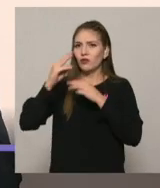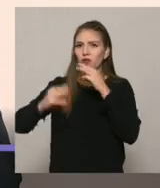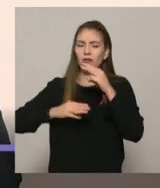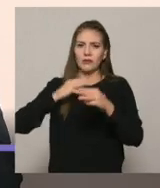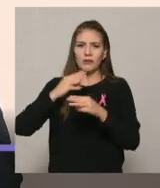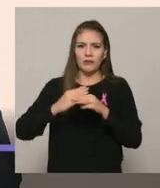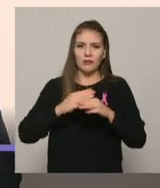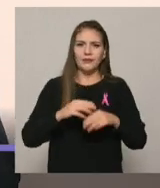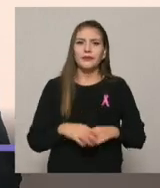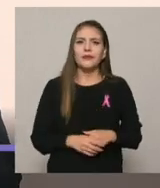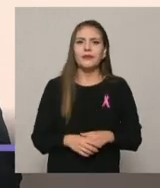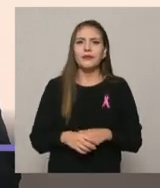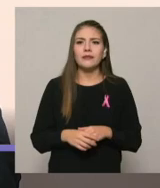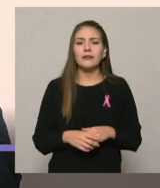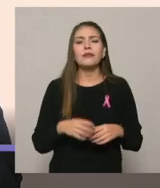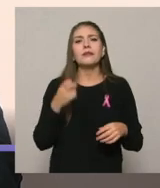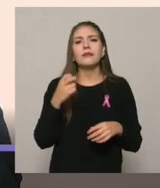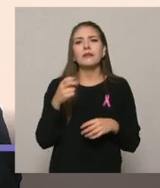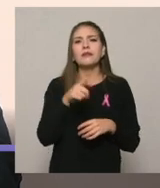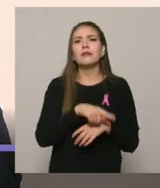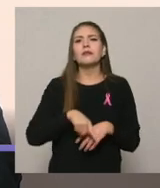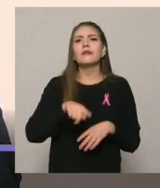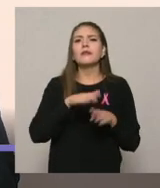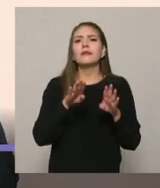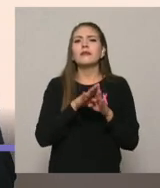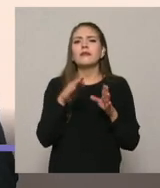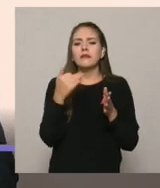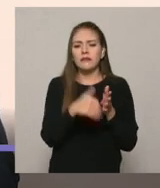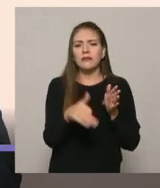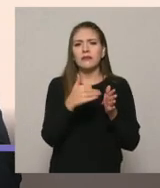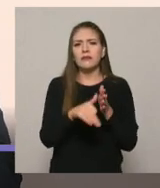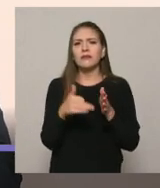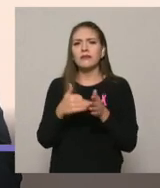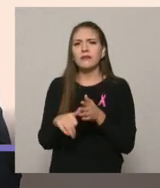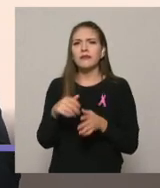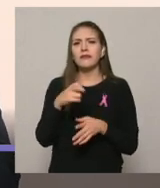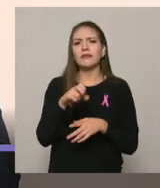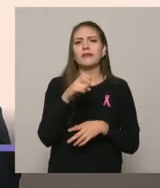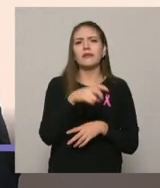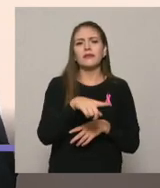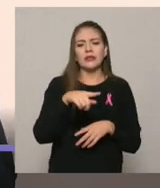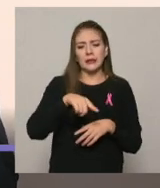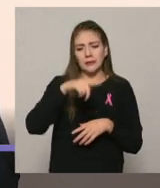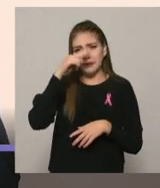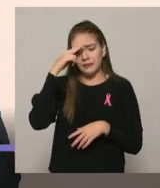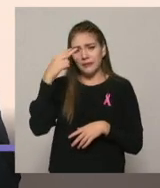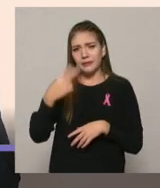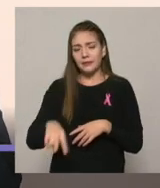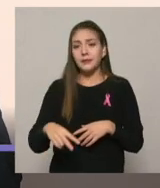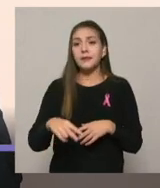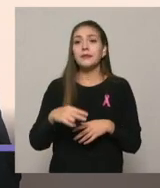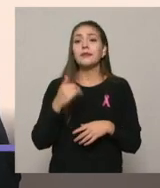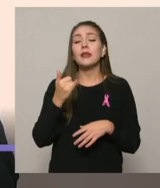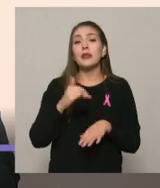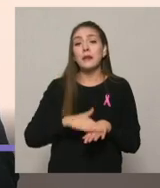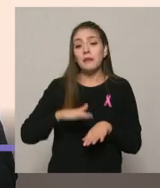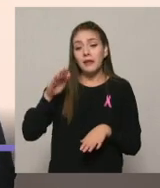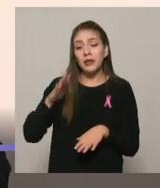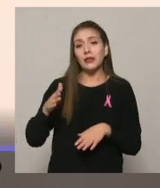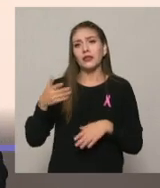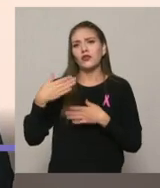fiel reflejo del poco impacto que tienen estos sectores en nuestro país, fundamentalmente en la